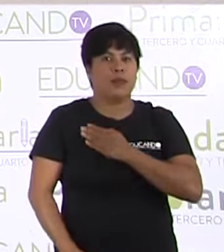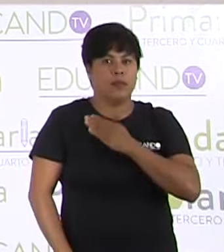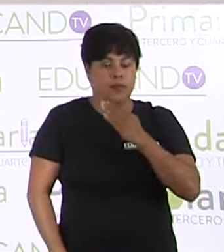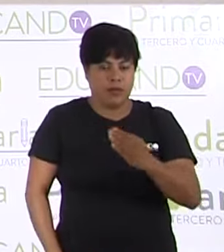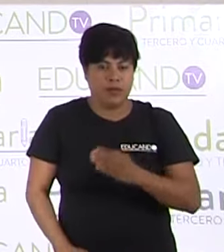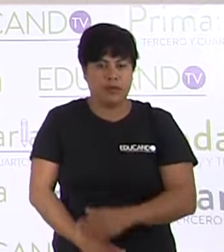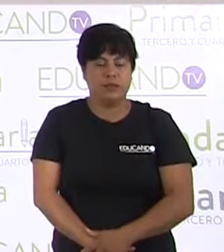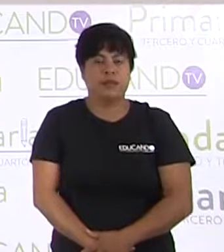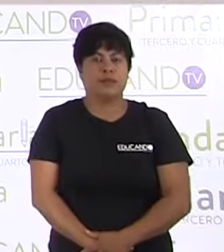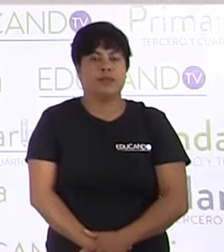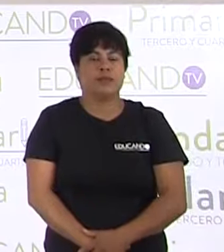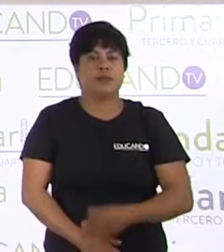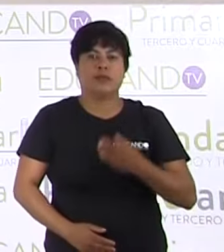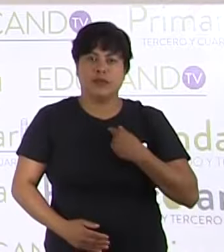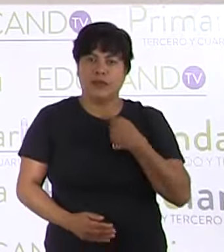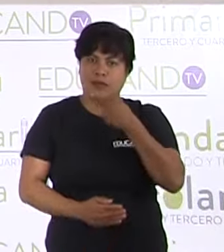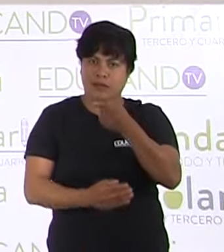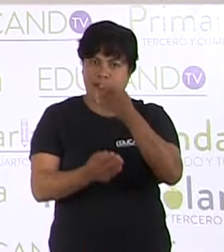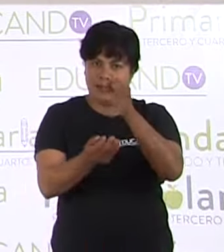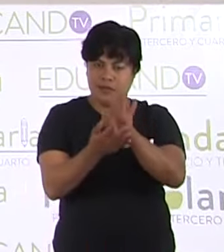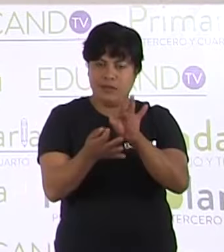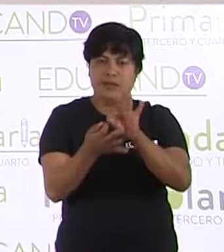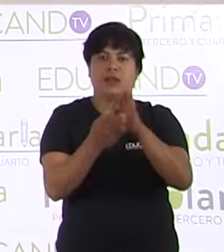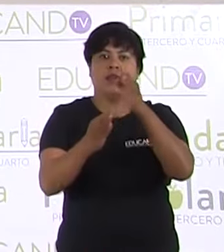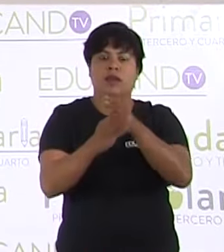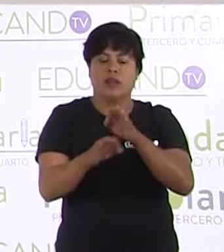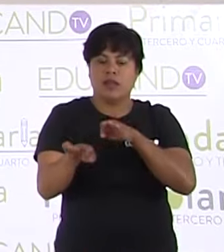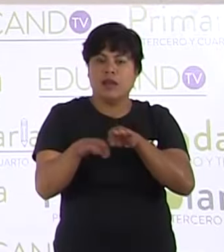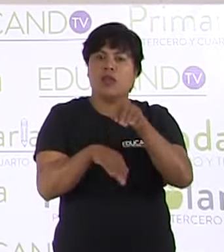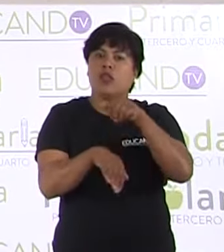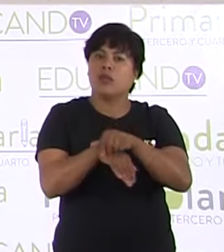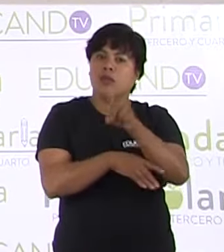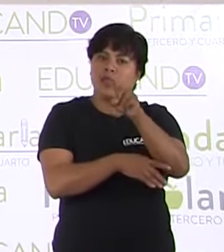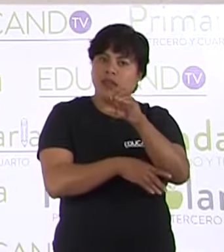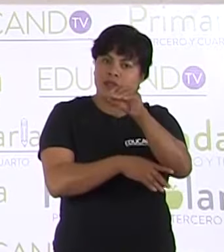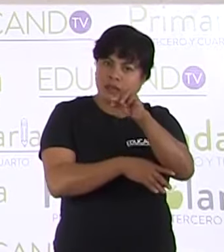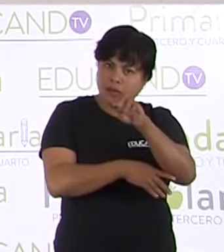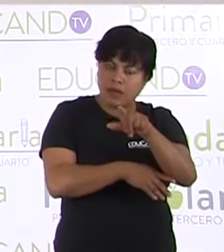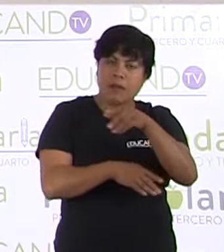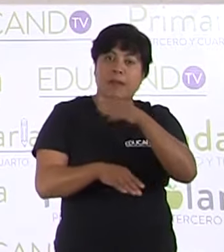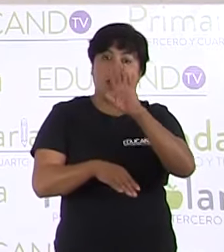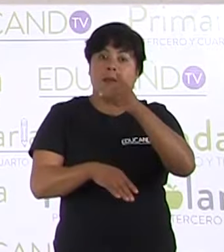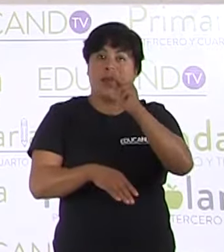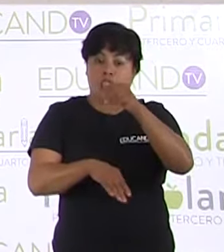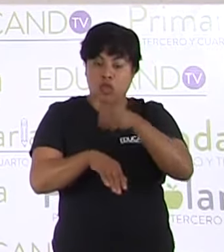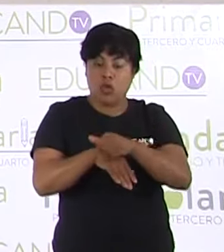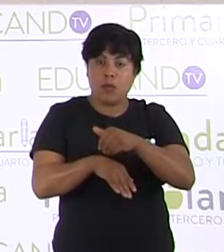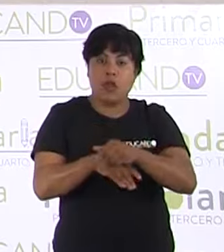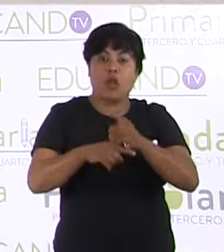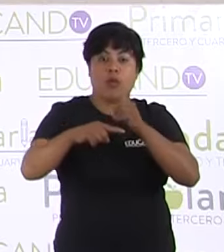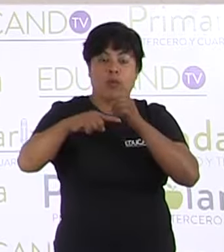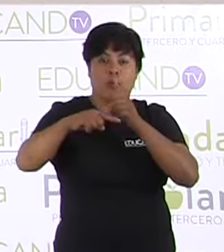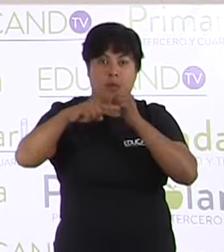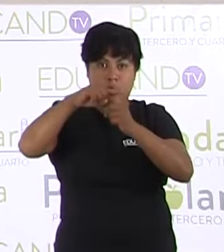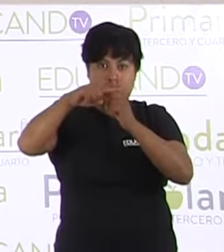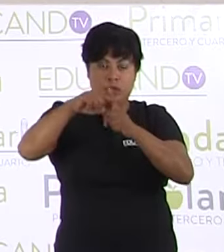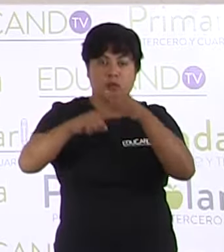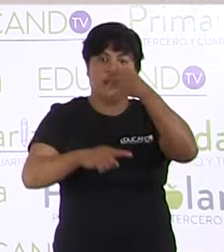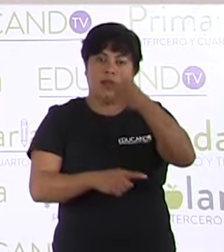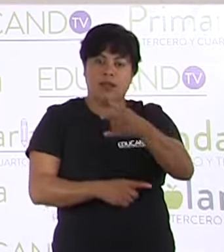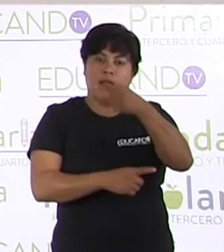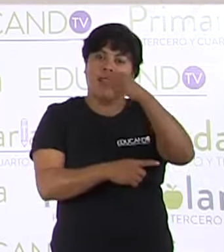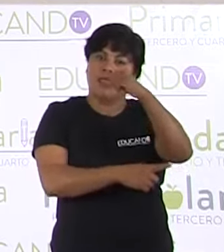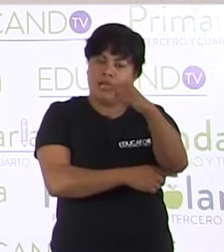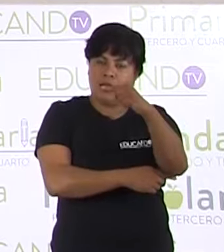ahora les dije que íbamos a trabajar con números decimales pero ahora vamos a trabajar también con números decimales positivos y